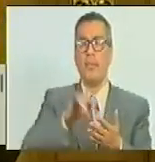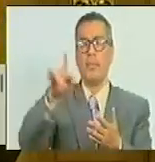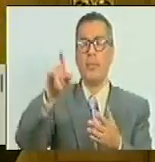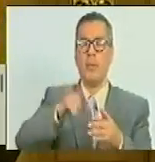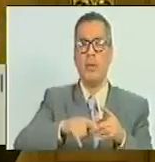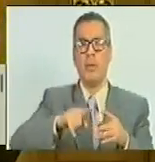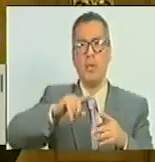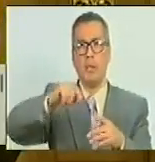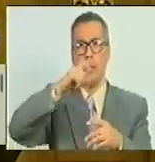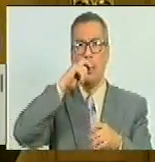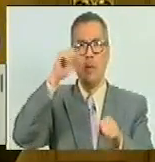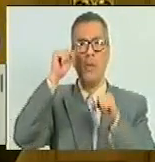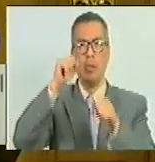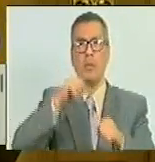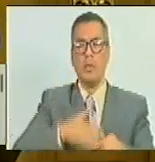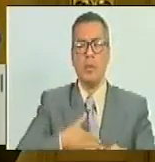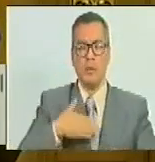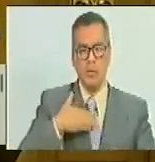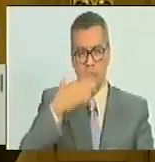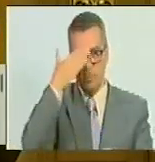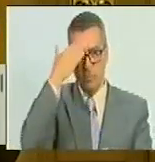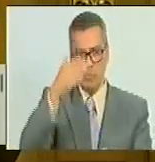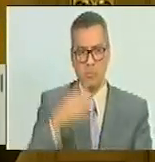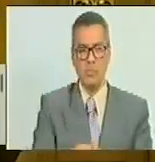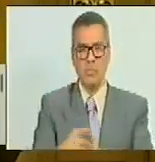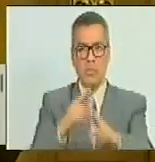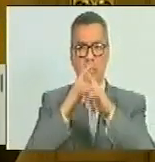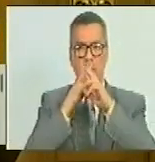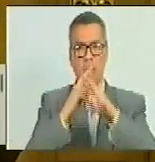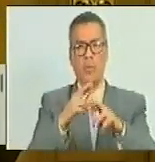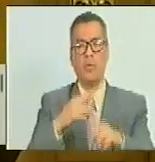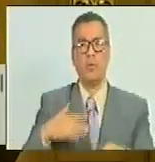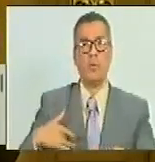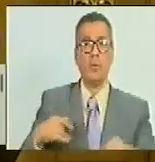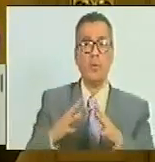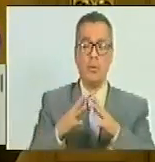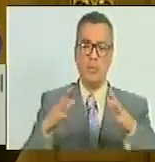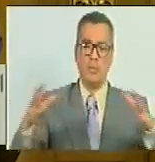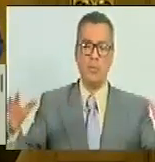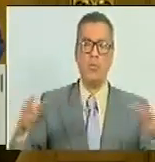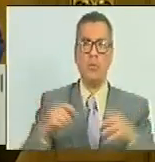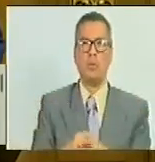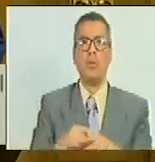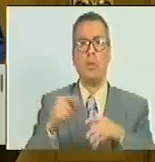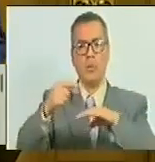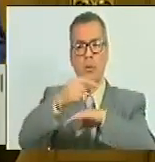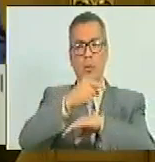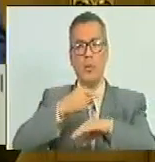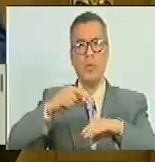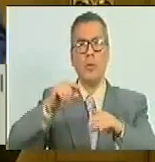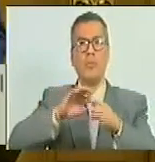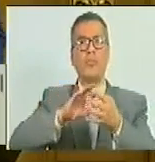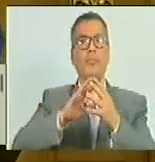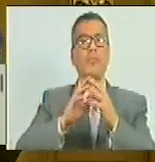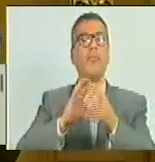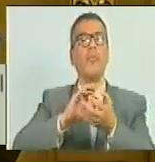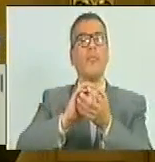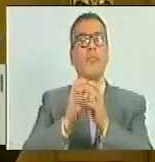Nicolás Maduro a Turquía y Arabia Saudita responden en el sentido macro y geopolítico a estos